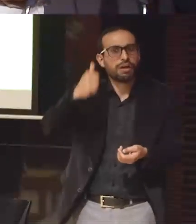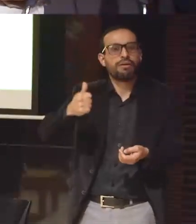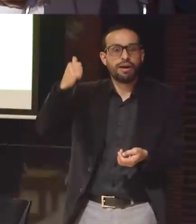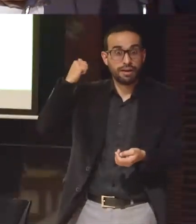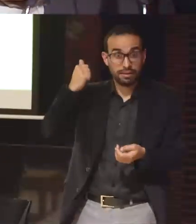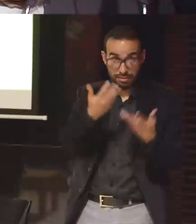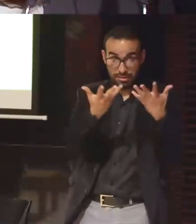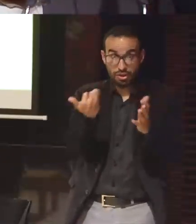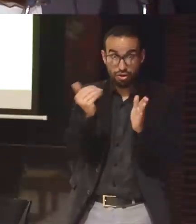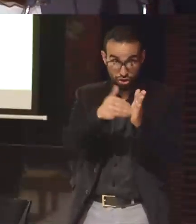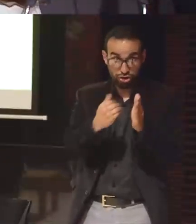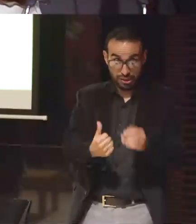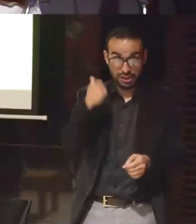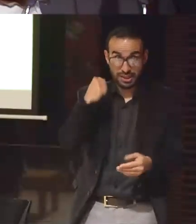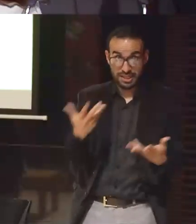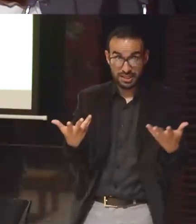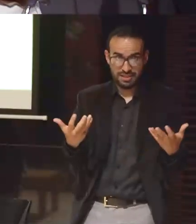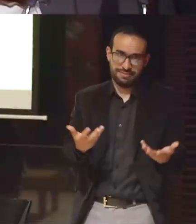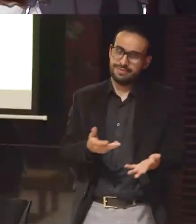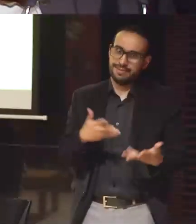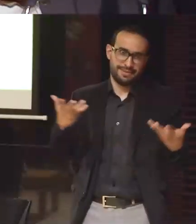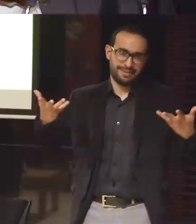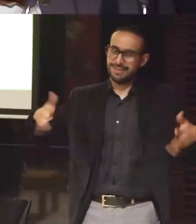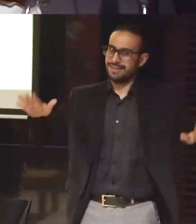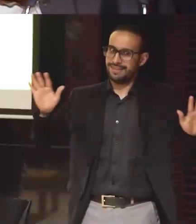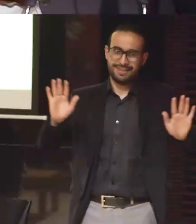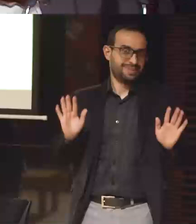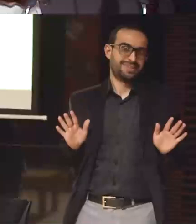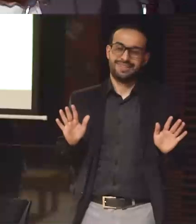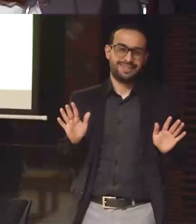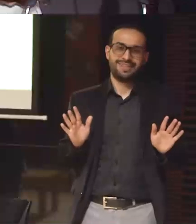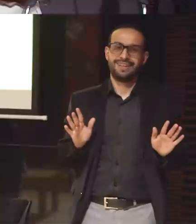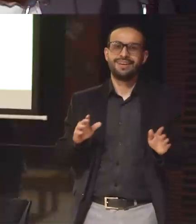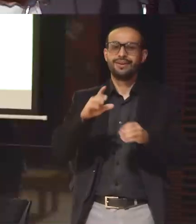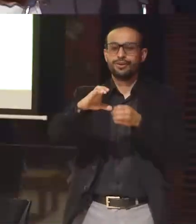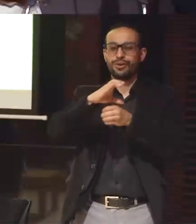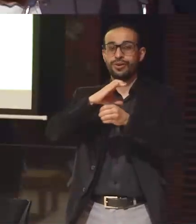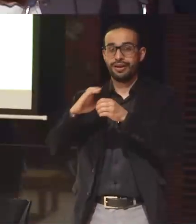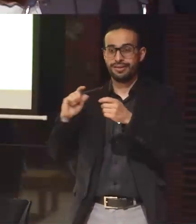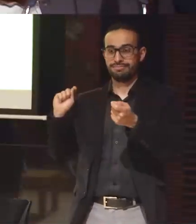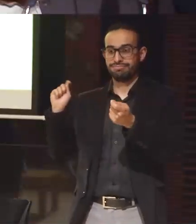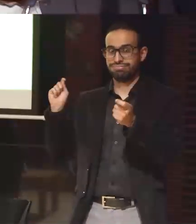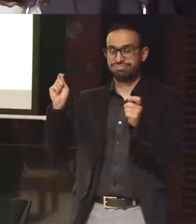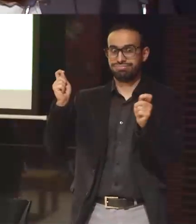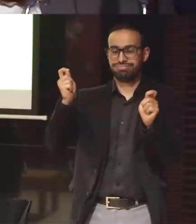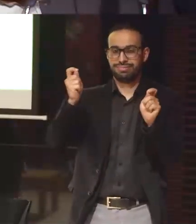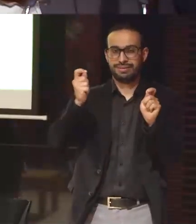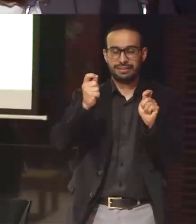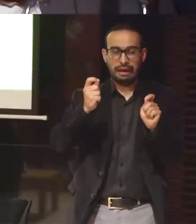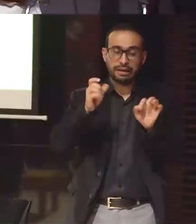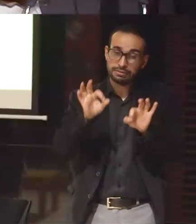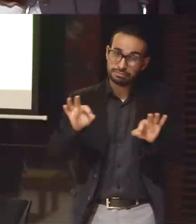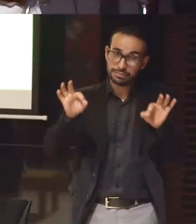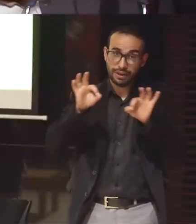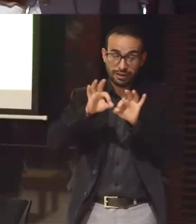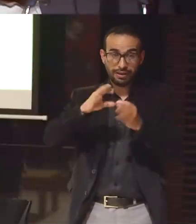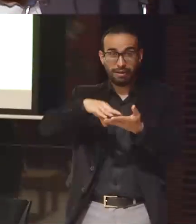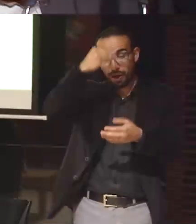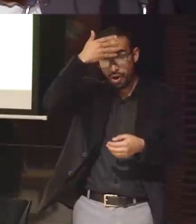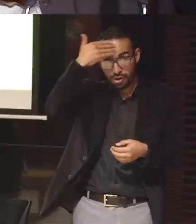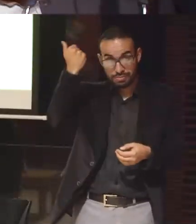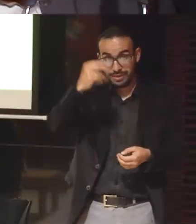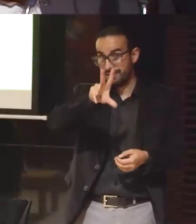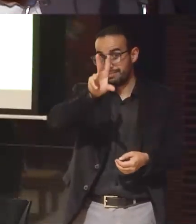los proyectos y de cómo funcionaban nuestras ciudades y cómo cambian por medio de ellos, es muy importante en esto que es